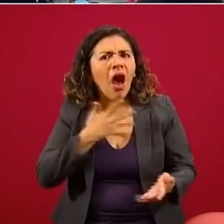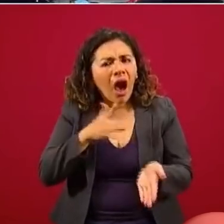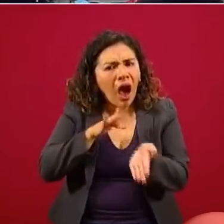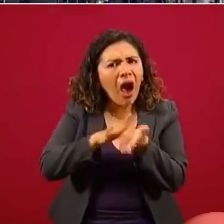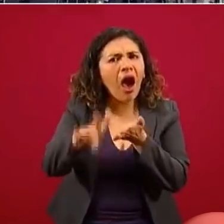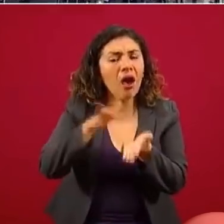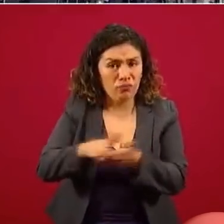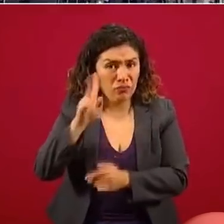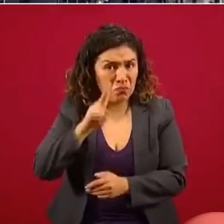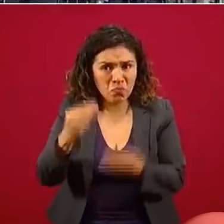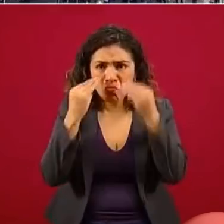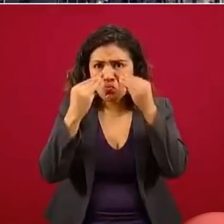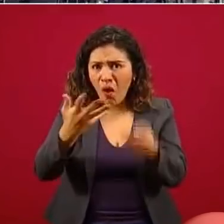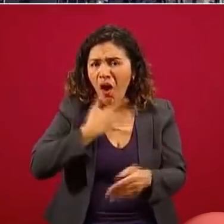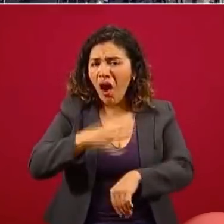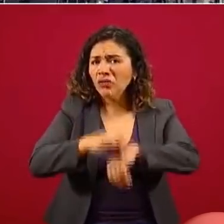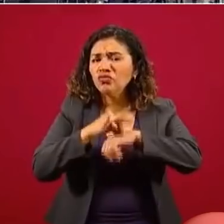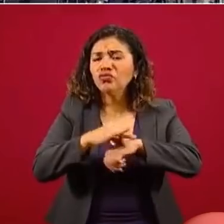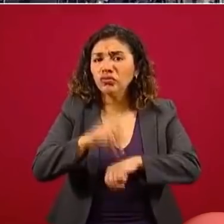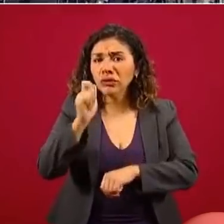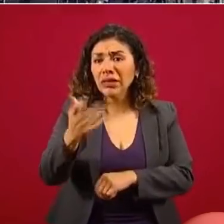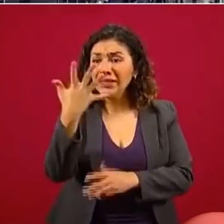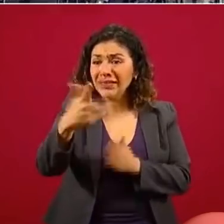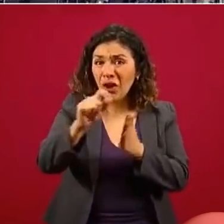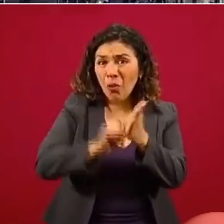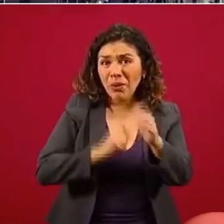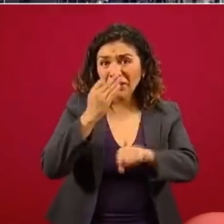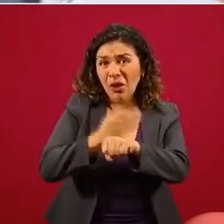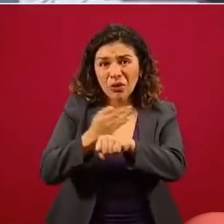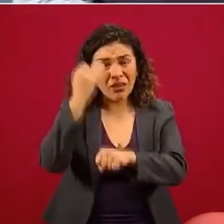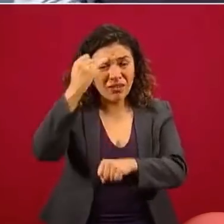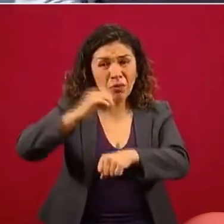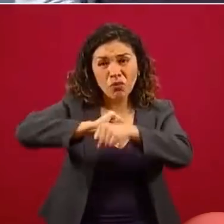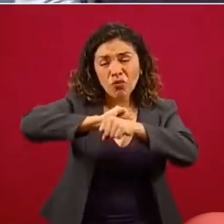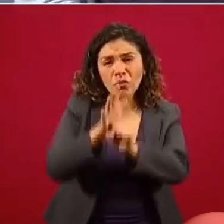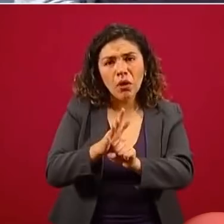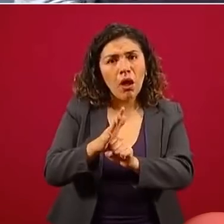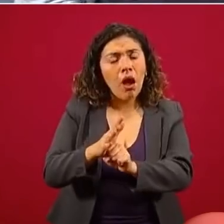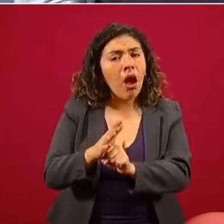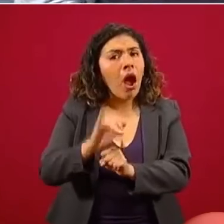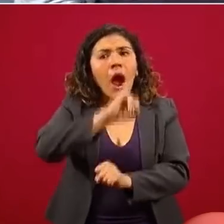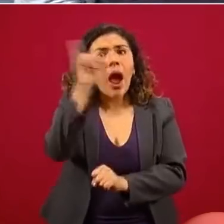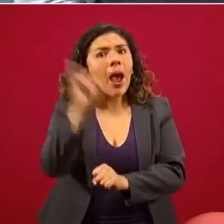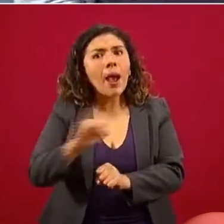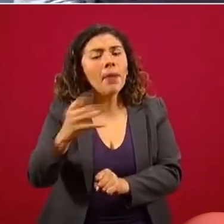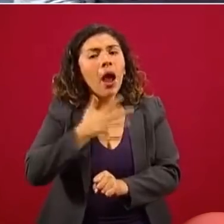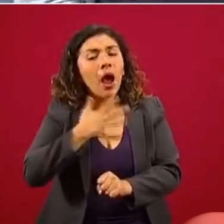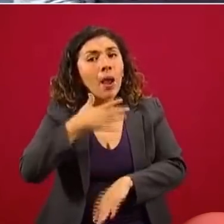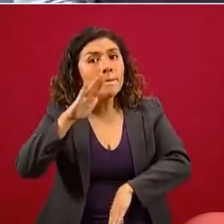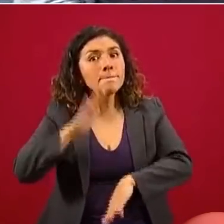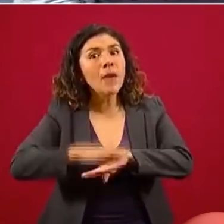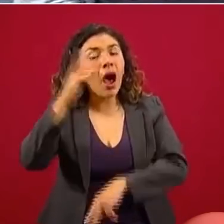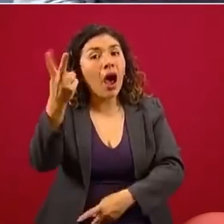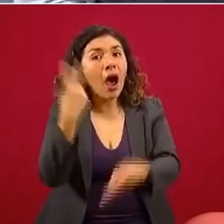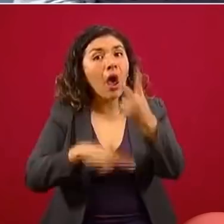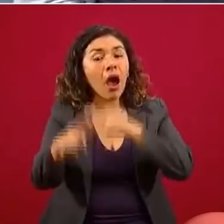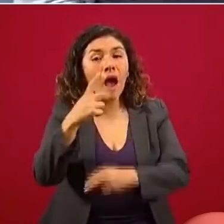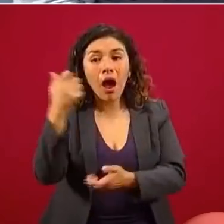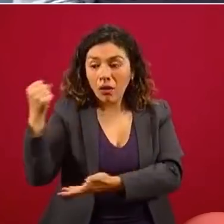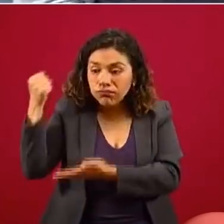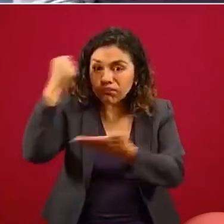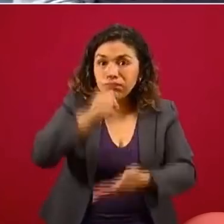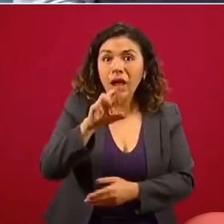lo han demostrado, que en estos 5 meses de pandemia nunca habíamos tenido un alto índice de ingresos